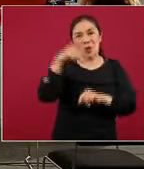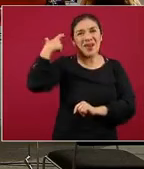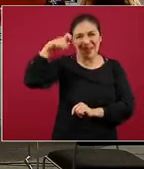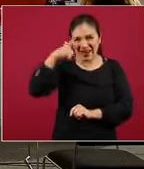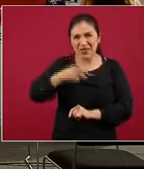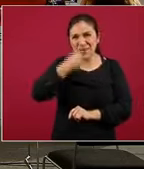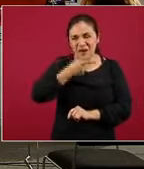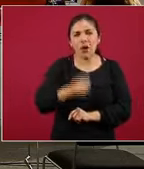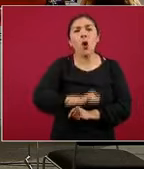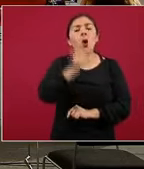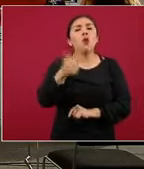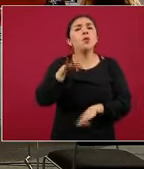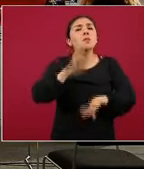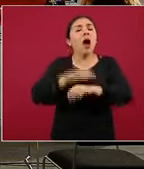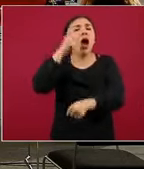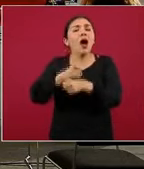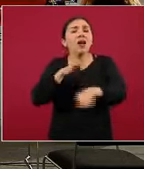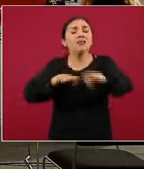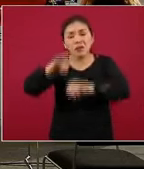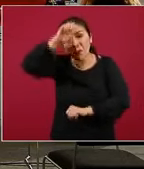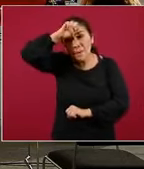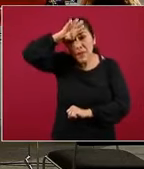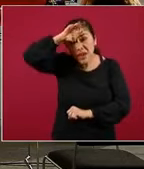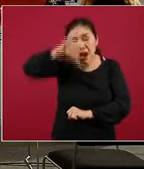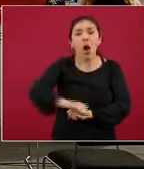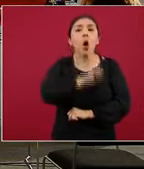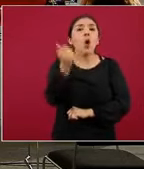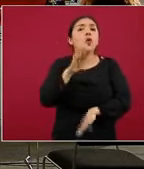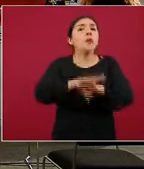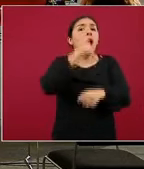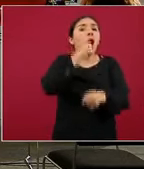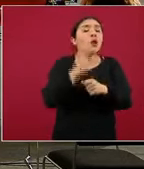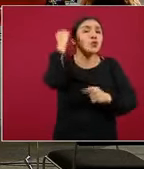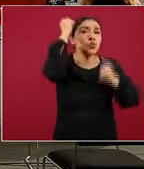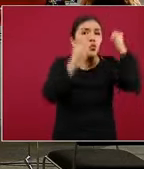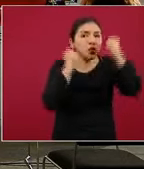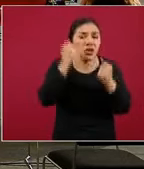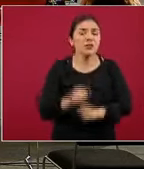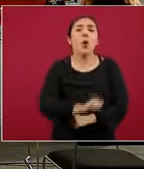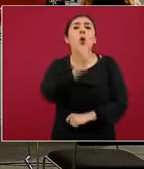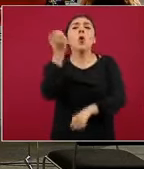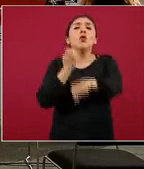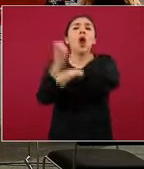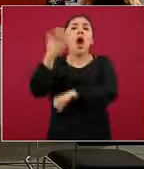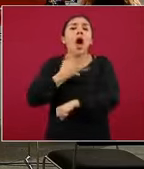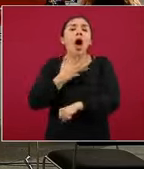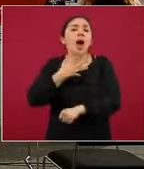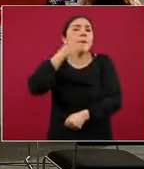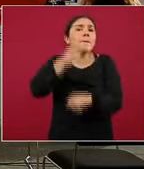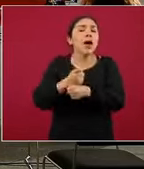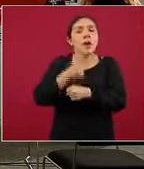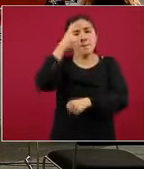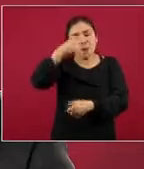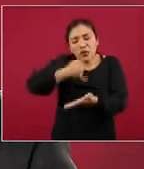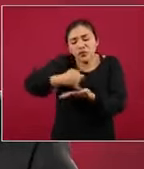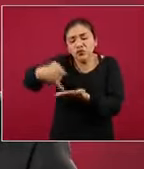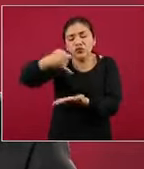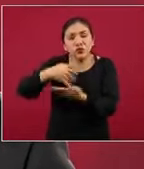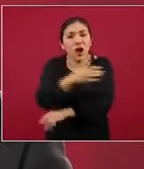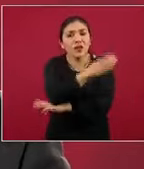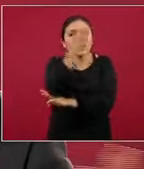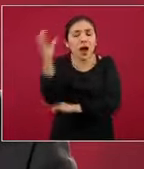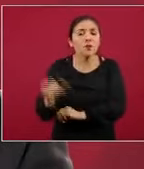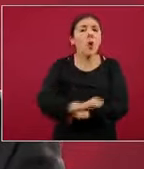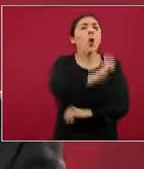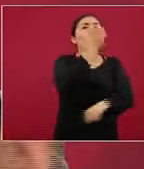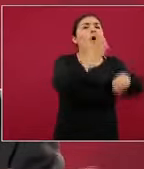tienen economías mineras, hay estados que tienen economías turísticas, hay estados que tienen economías agrícolas, hay estados que